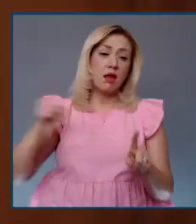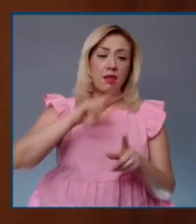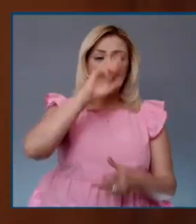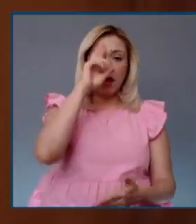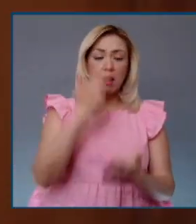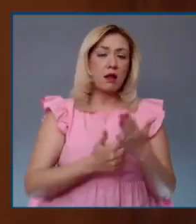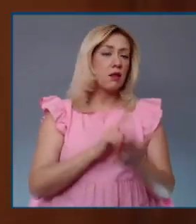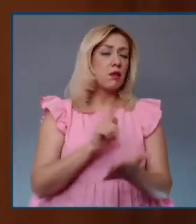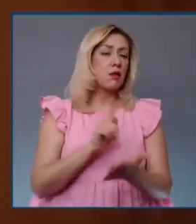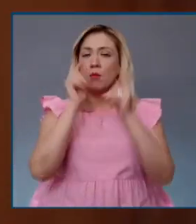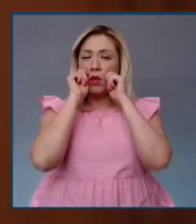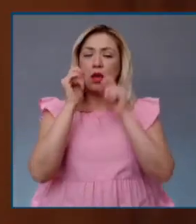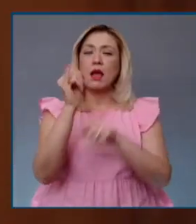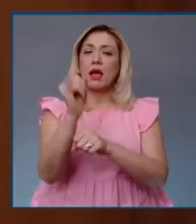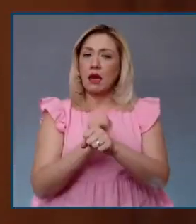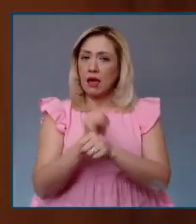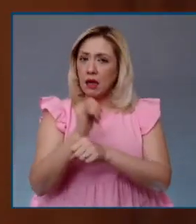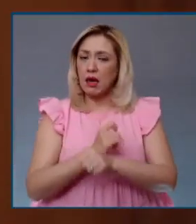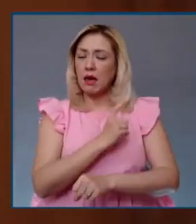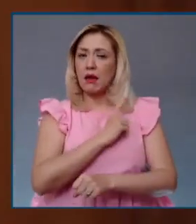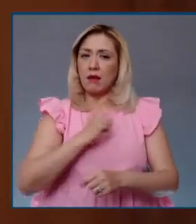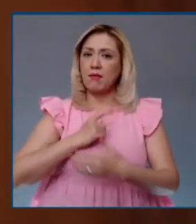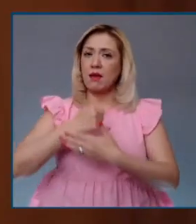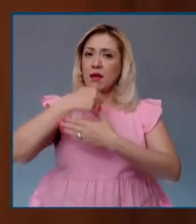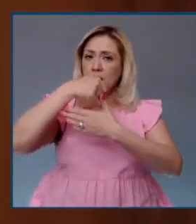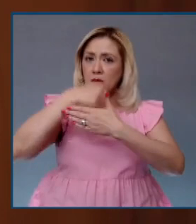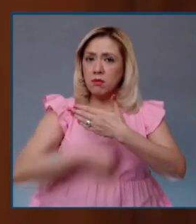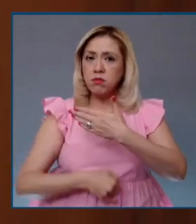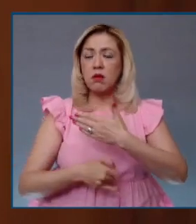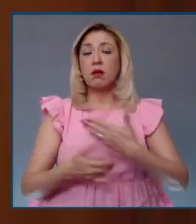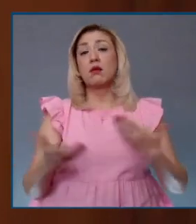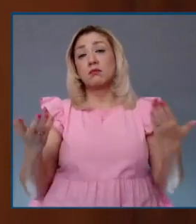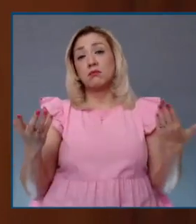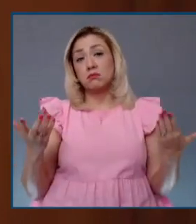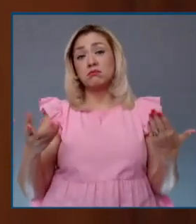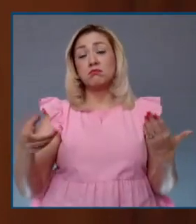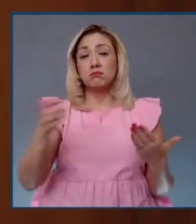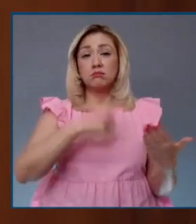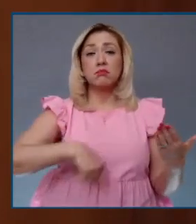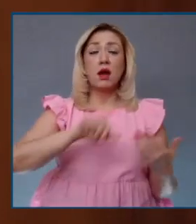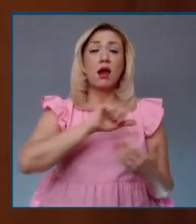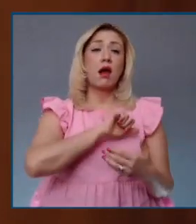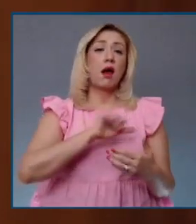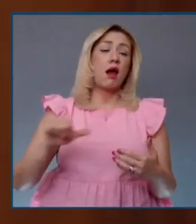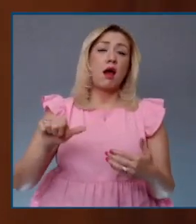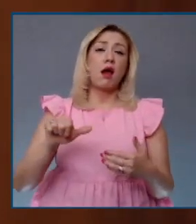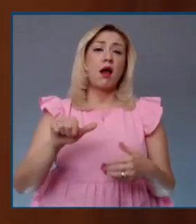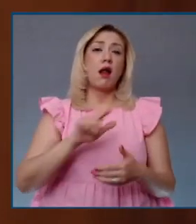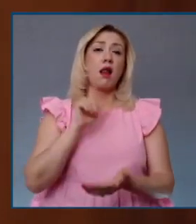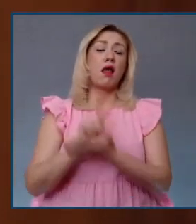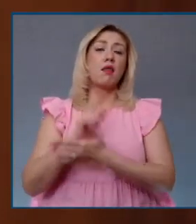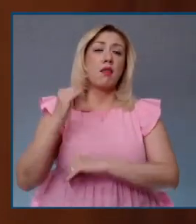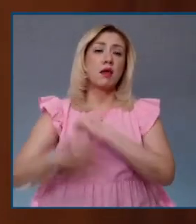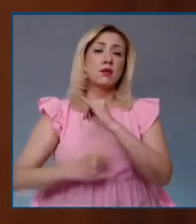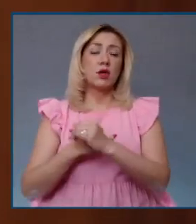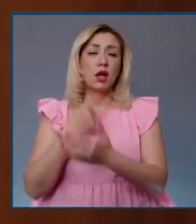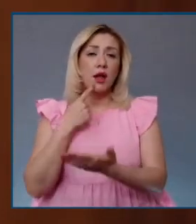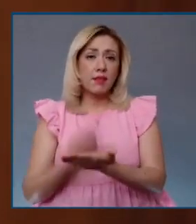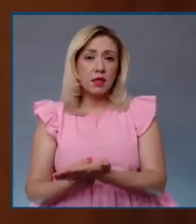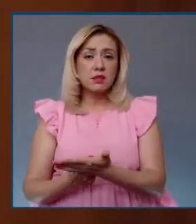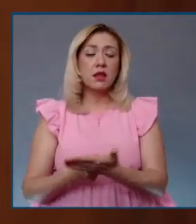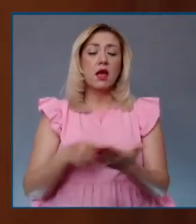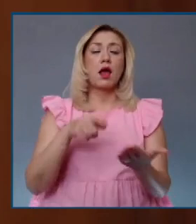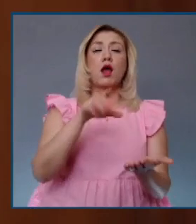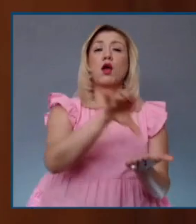Sabemos que esas obligaciones vienen de los tratados internacionales, de la Constitución, de las